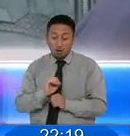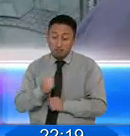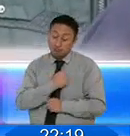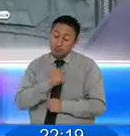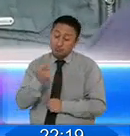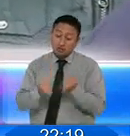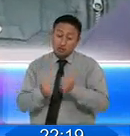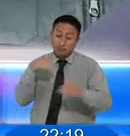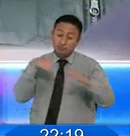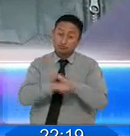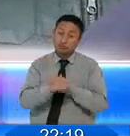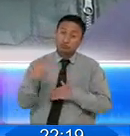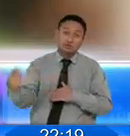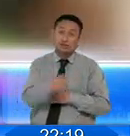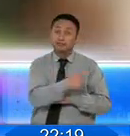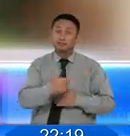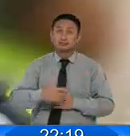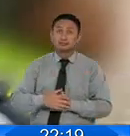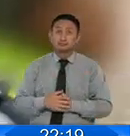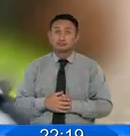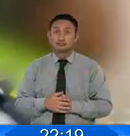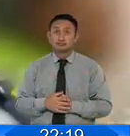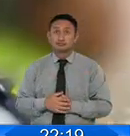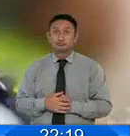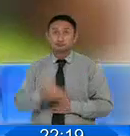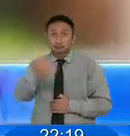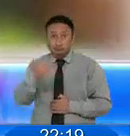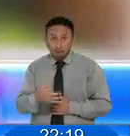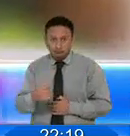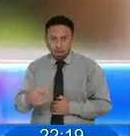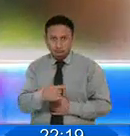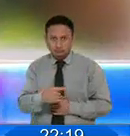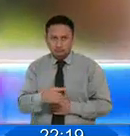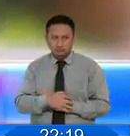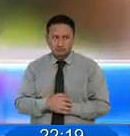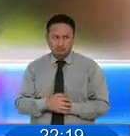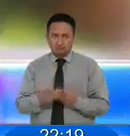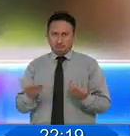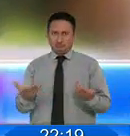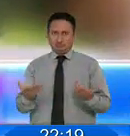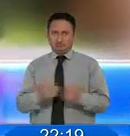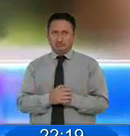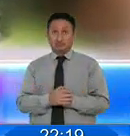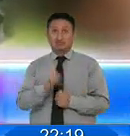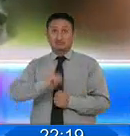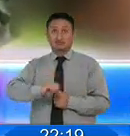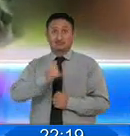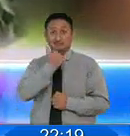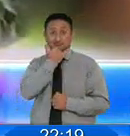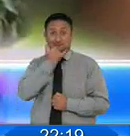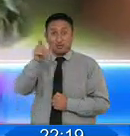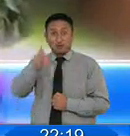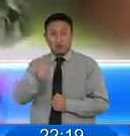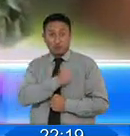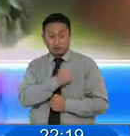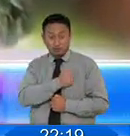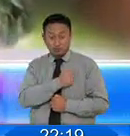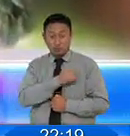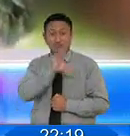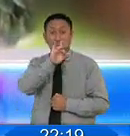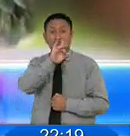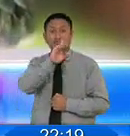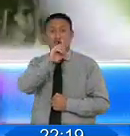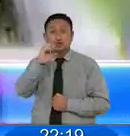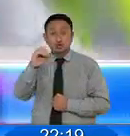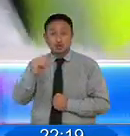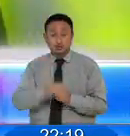el carro se iba ya detenido. Es en este momento donde empieza todo. Supuestamente la grave infracción al dueño del vehículo le costaba